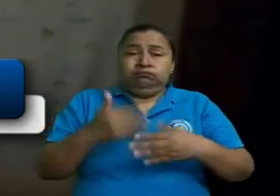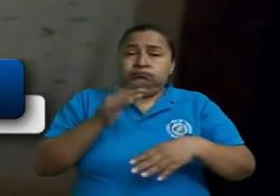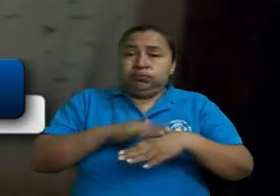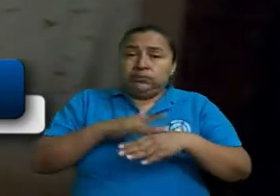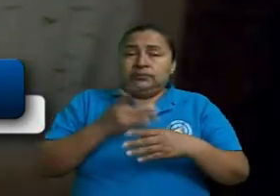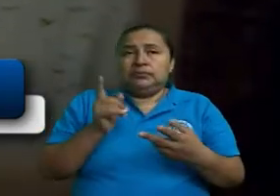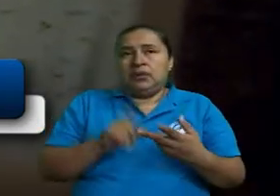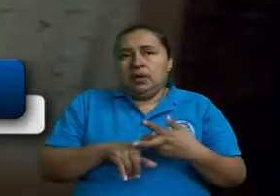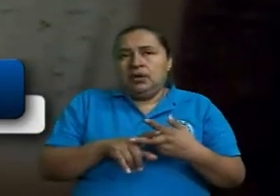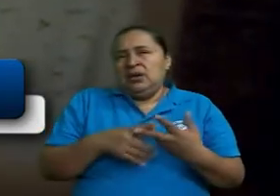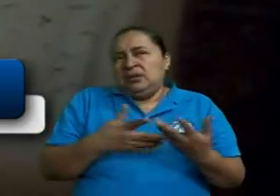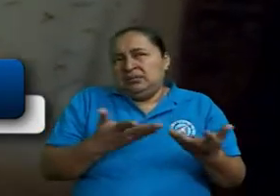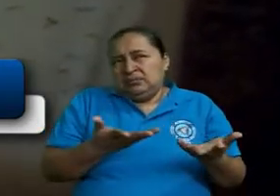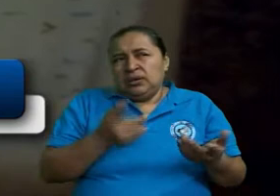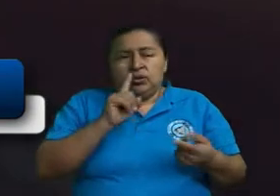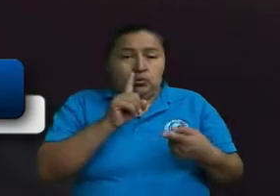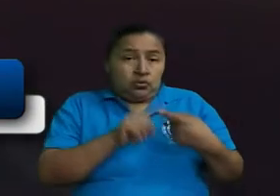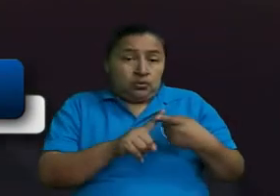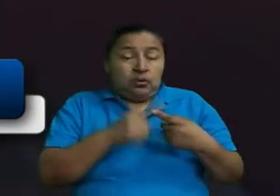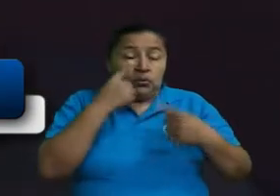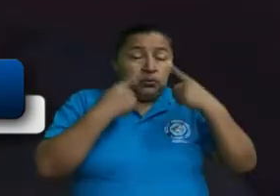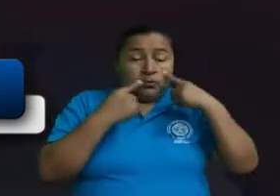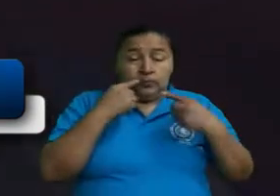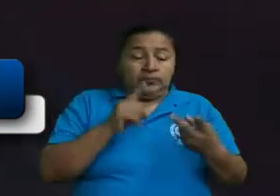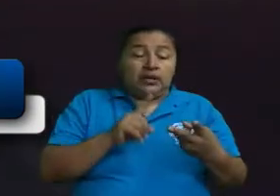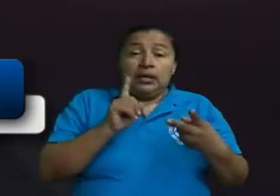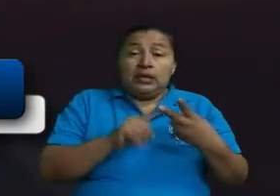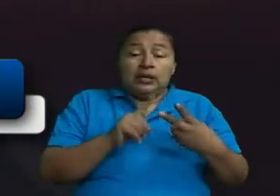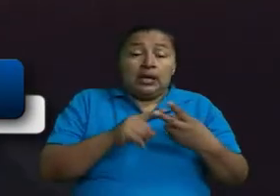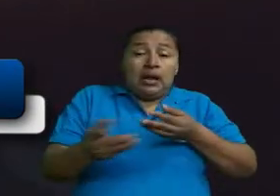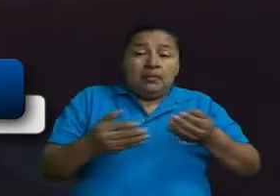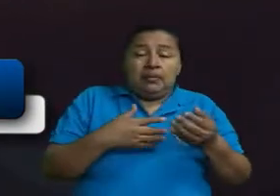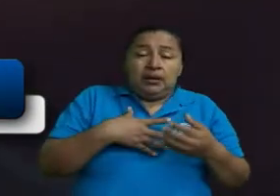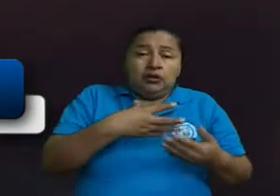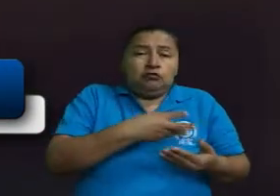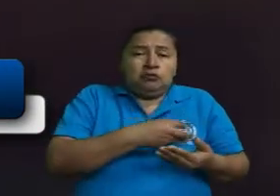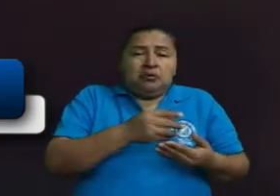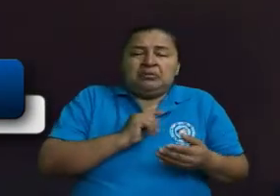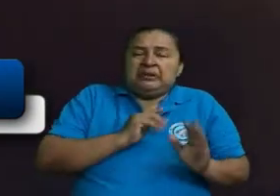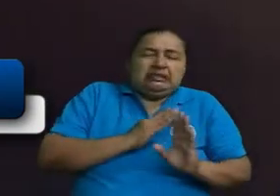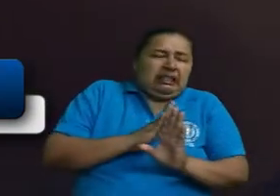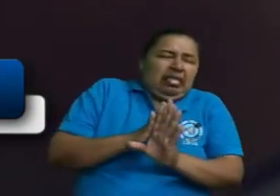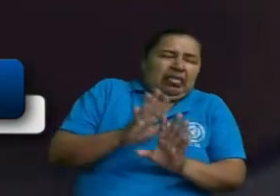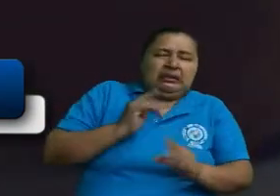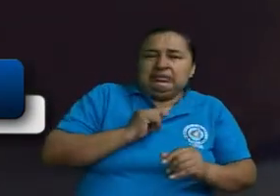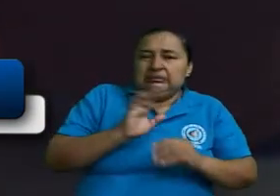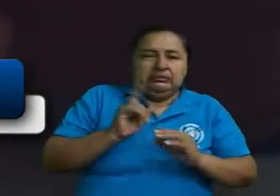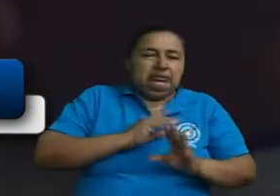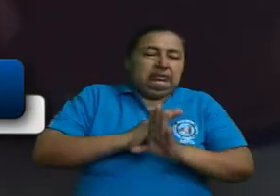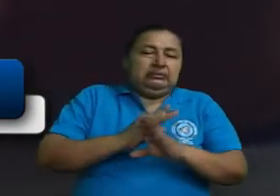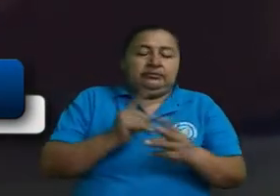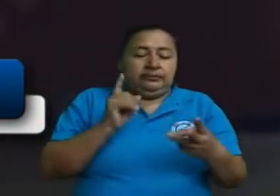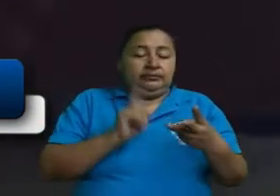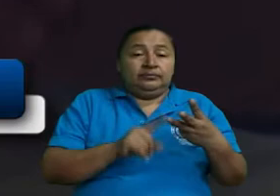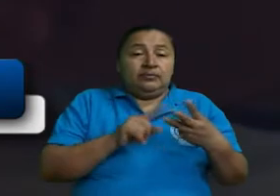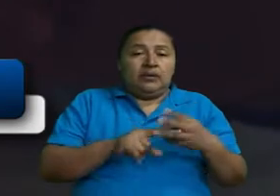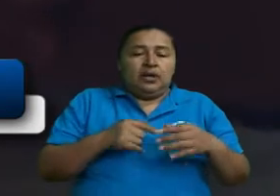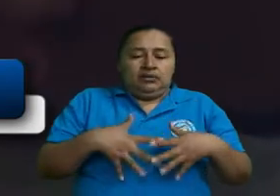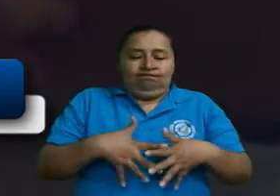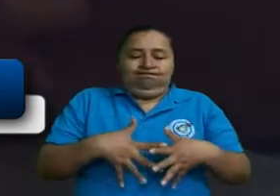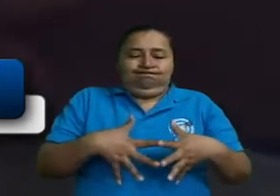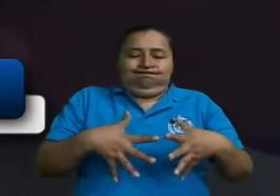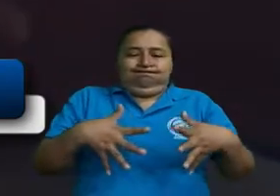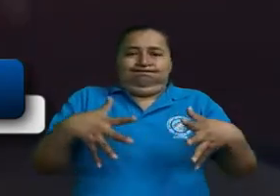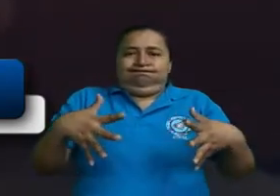El llanto, lo segundo, el bebé rechaza el alimento, no desea alimentarse. Tercero, puede haber distensión de